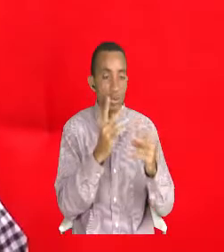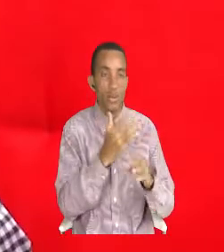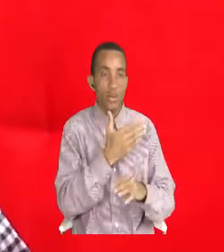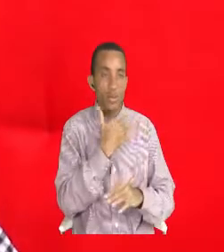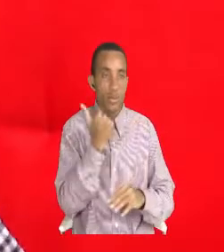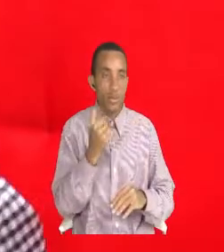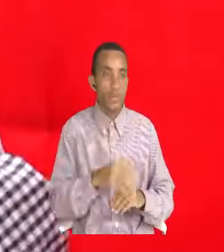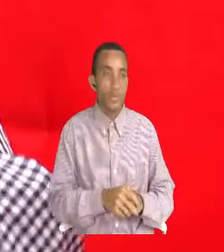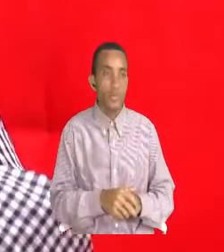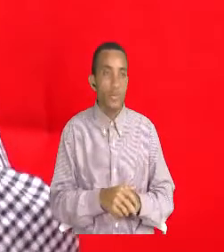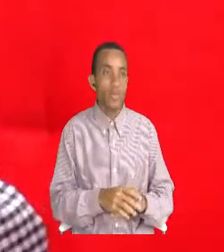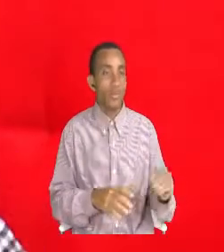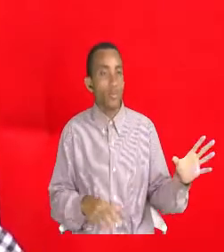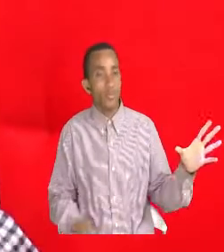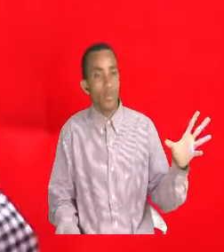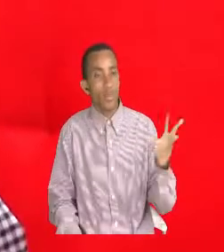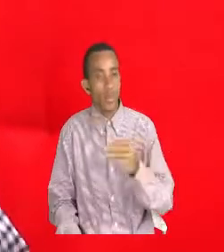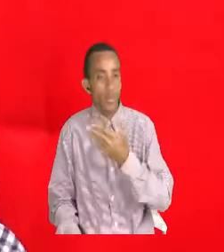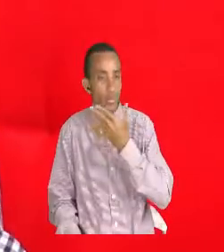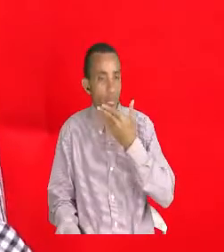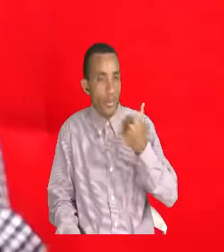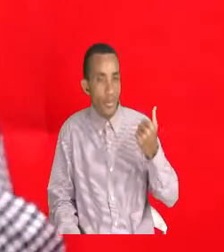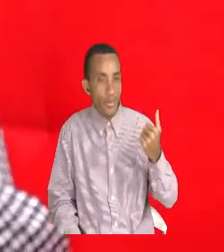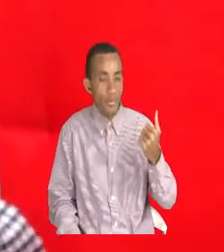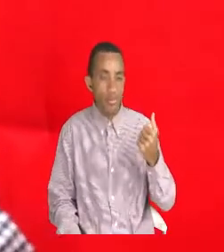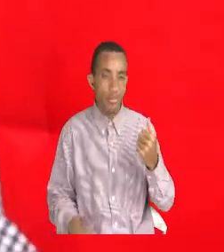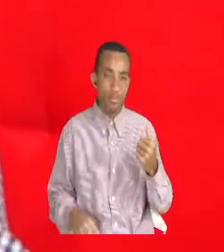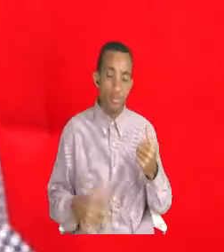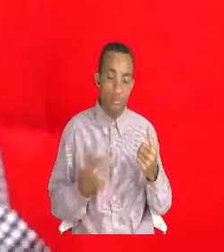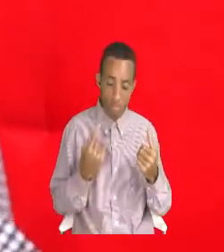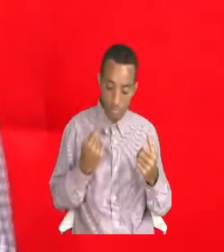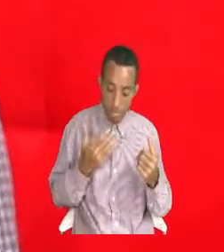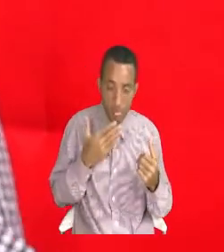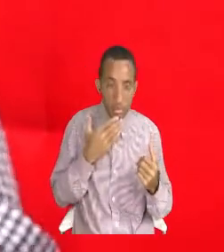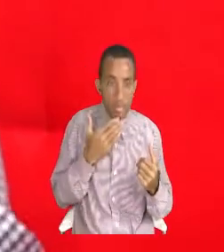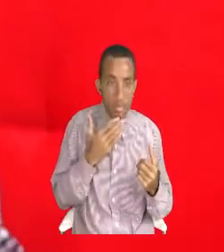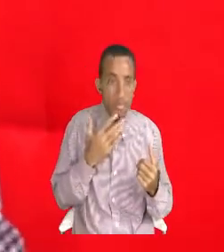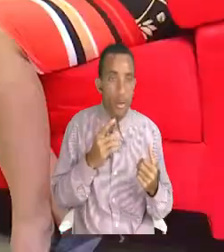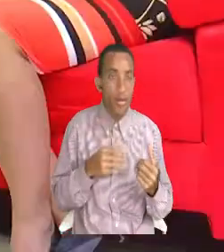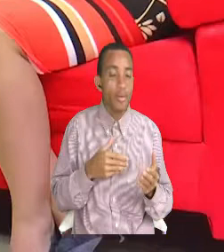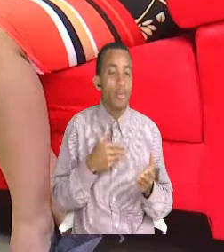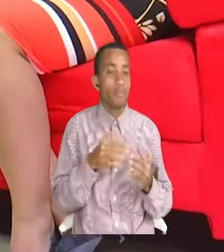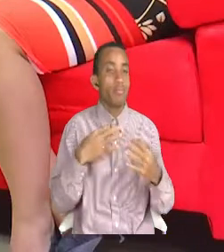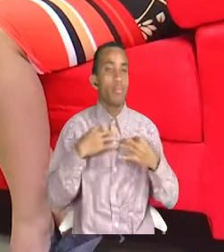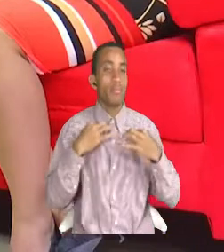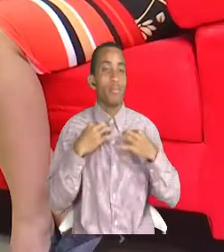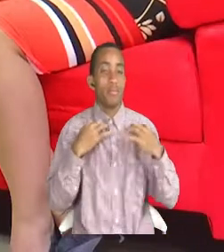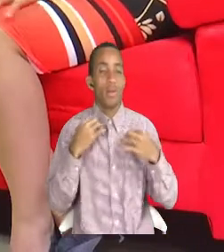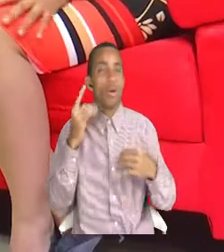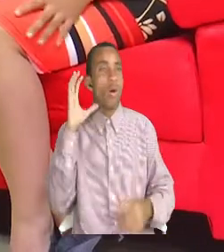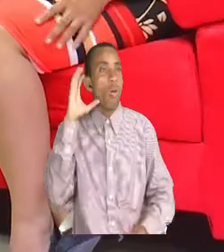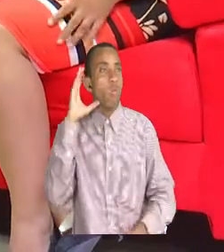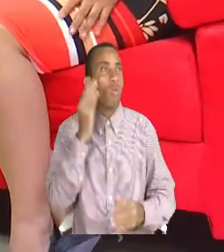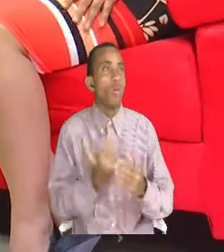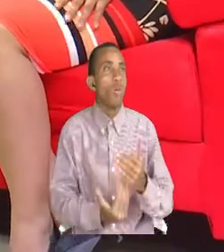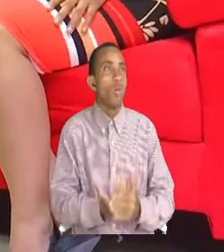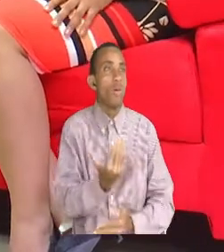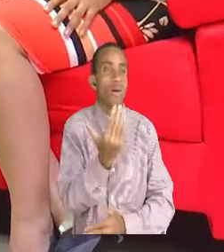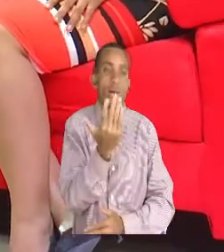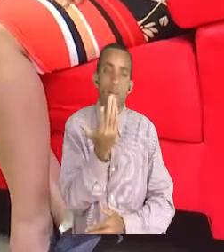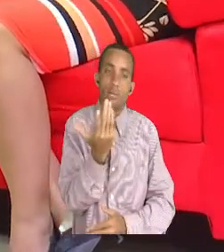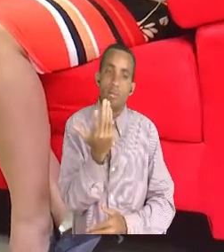brindarles todo lo que está mejor al alcance de su bolsillo, las mejores prendas, calidad, lo que está en tendencia de moda. Bueno, y hablamos de